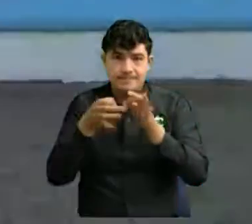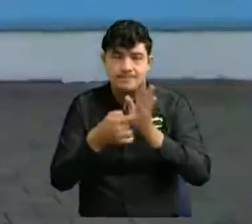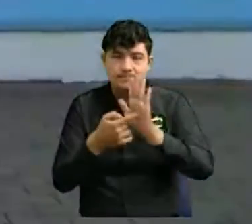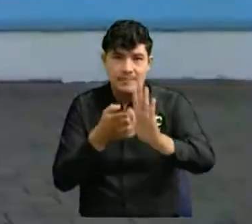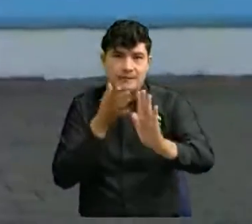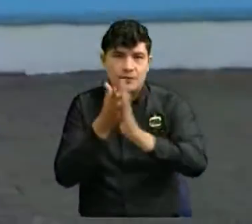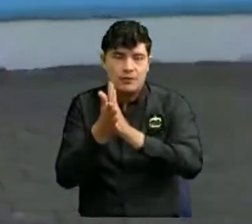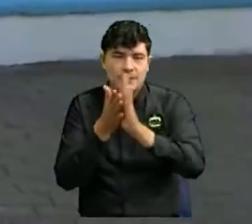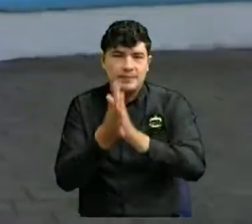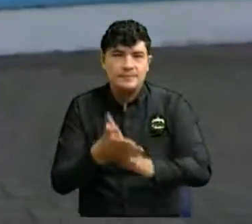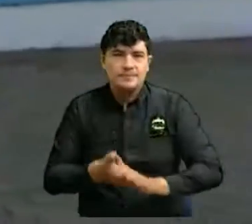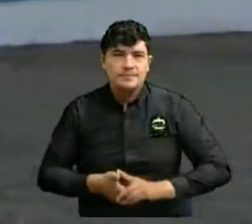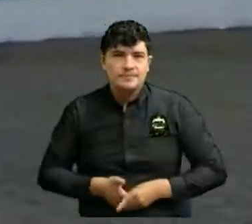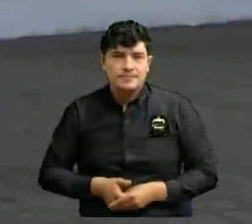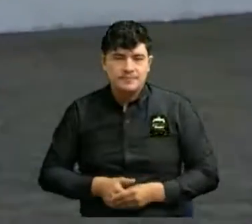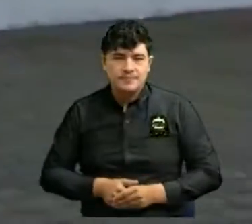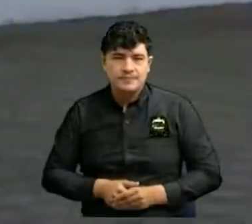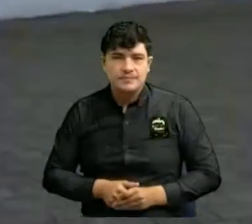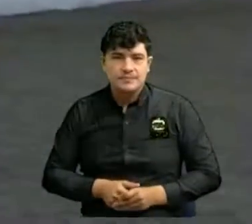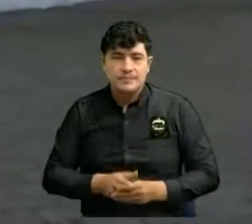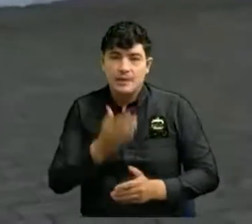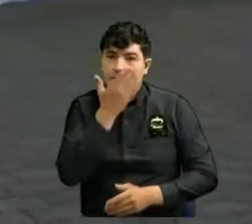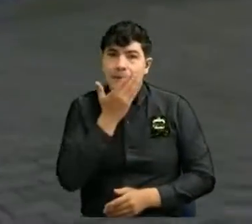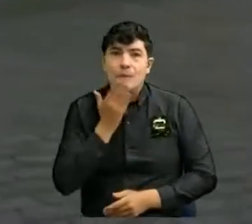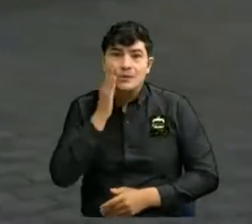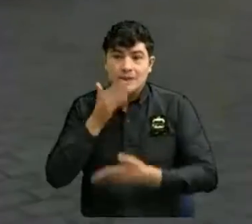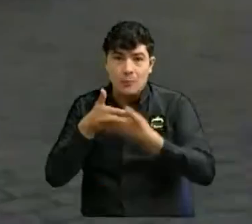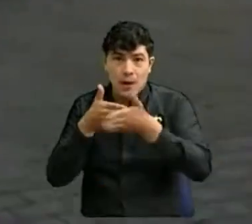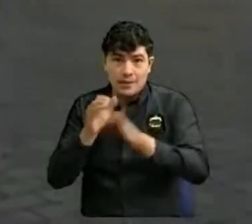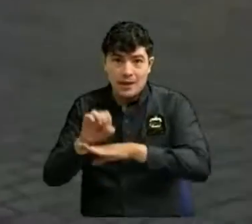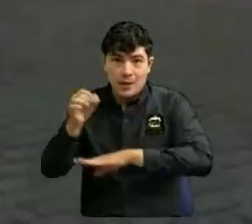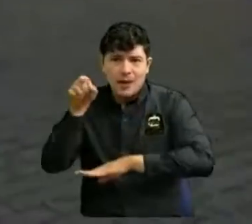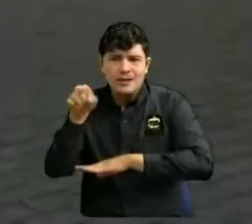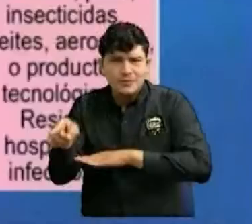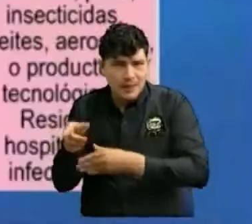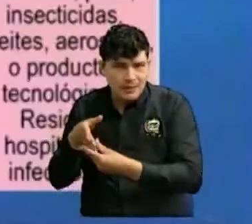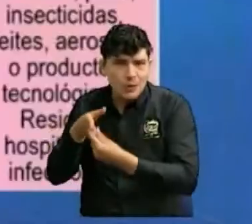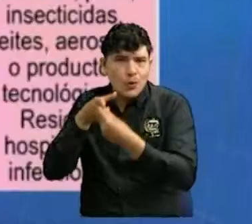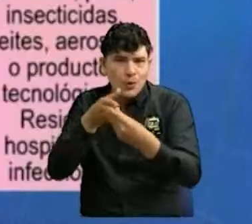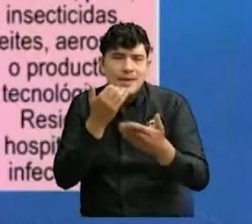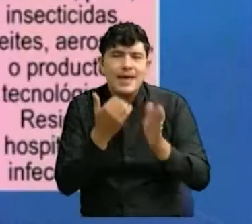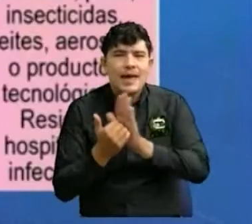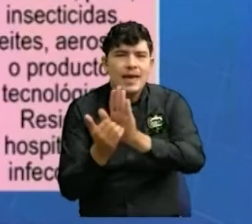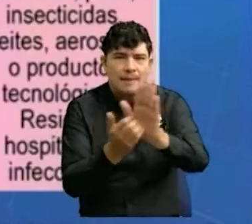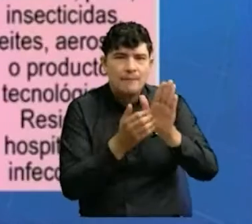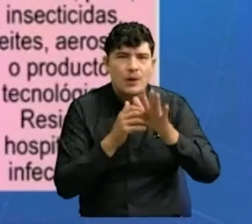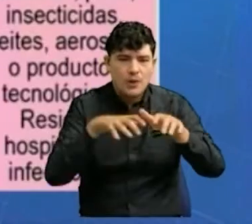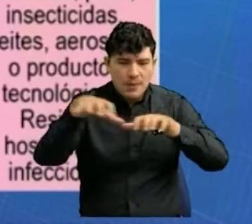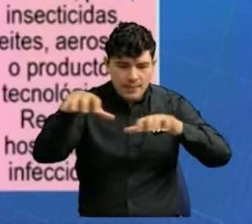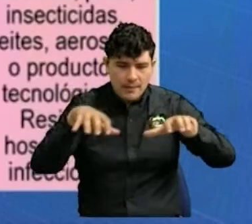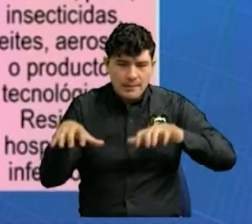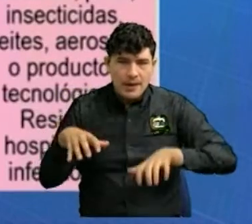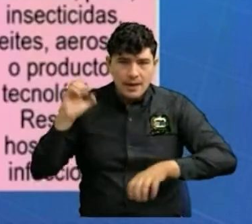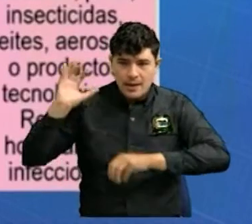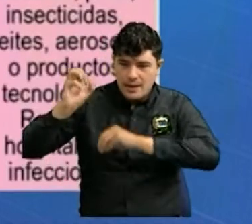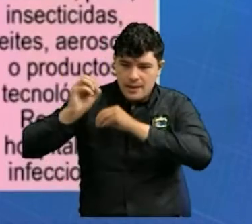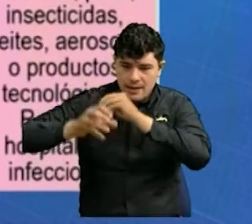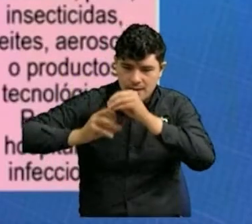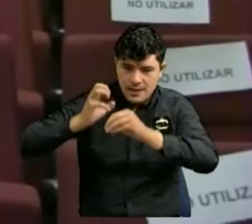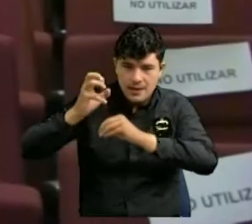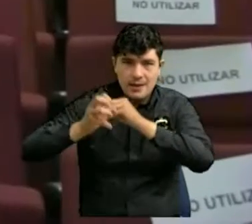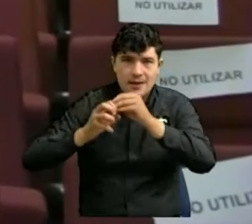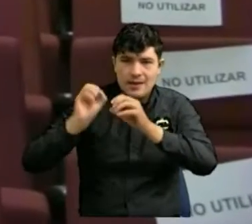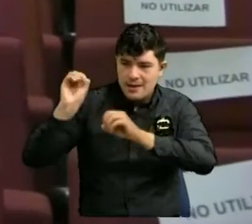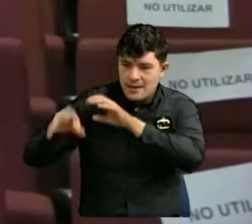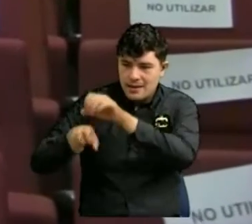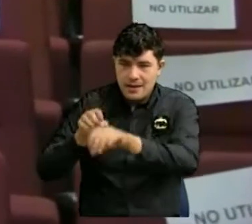la puerta de oro de santander se convertirá en modelo regional para la separación de los residuos la limpieza del espacio público la